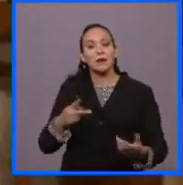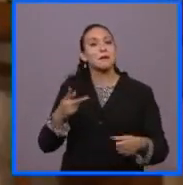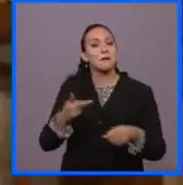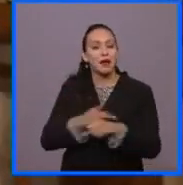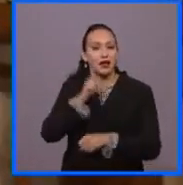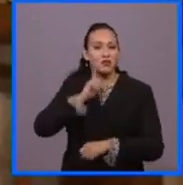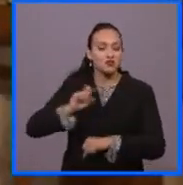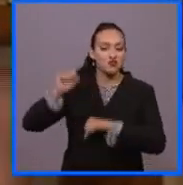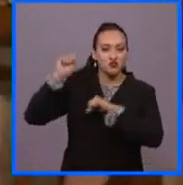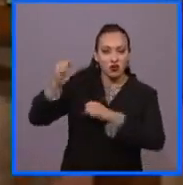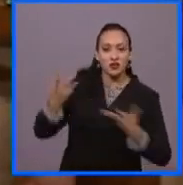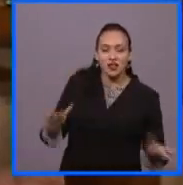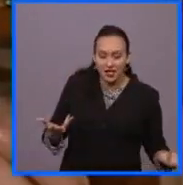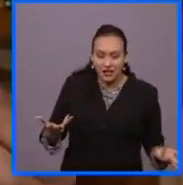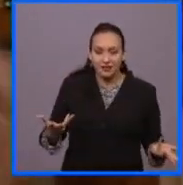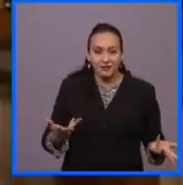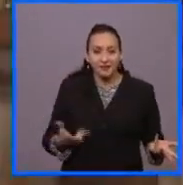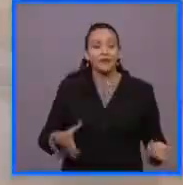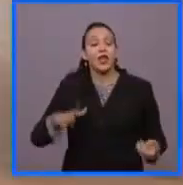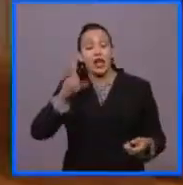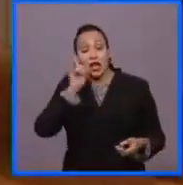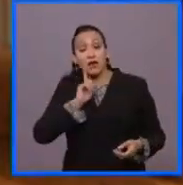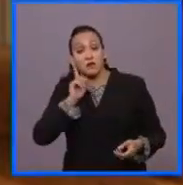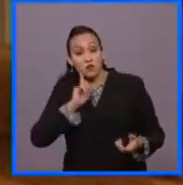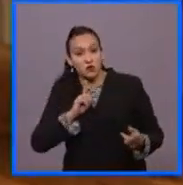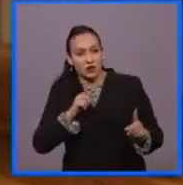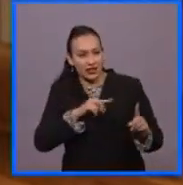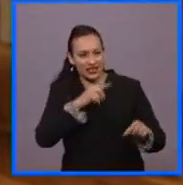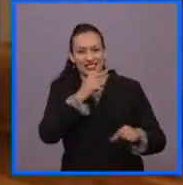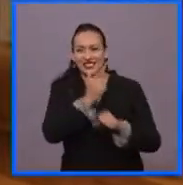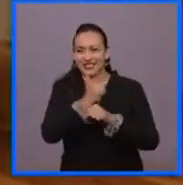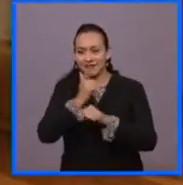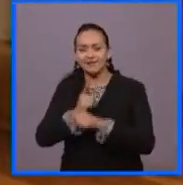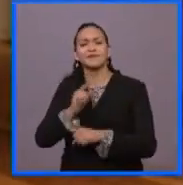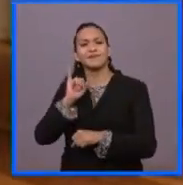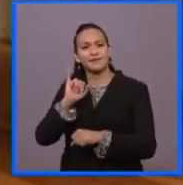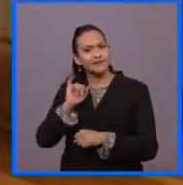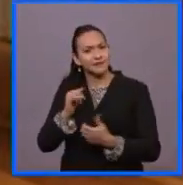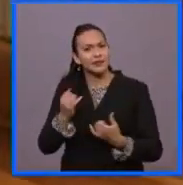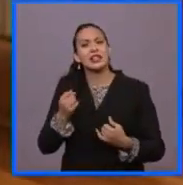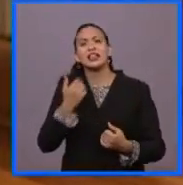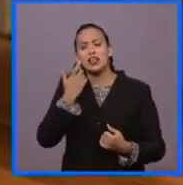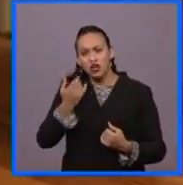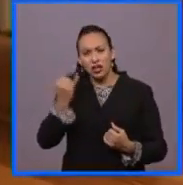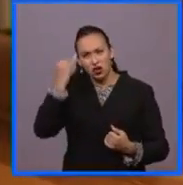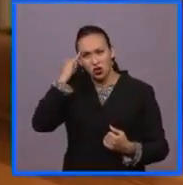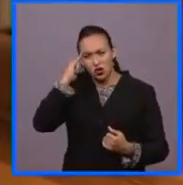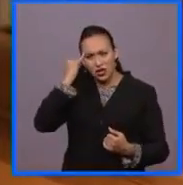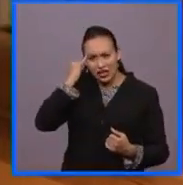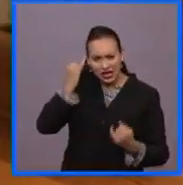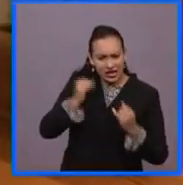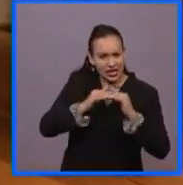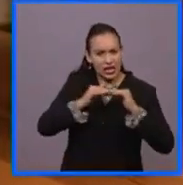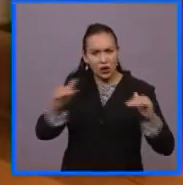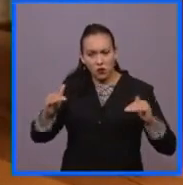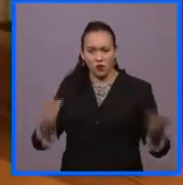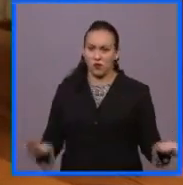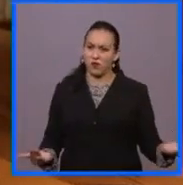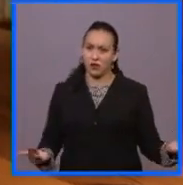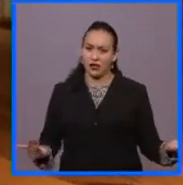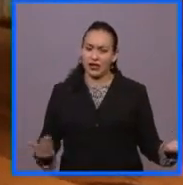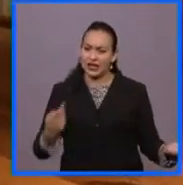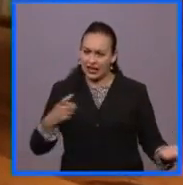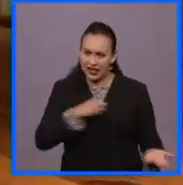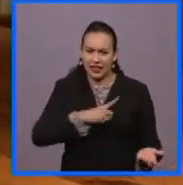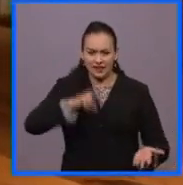es monolítico, hay muchas variantes del feminismo. Ella no vio a la cuestión indígena como un atavismo del pasado que